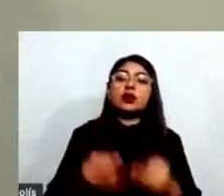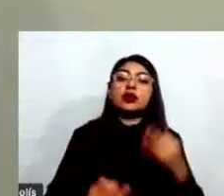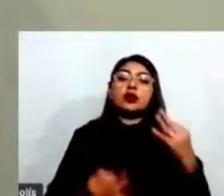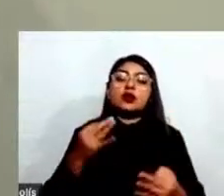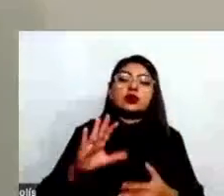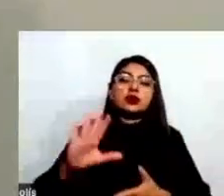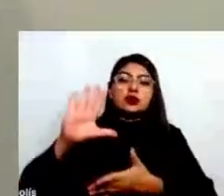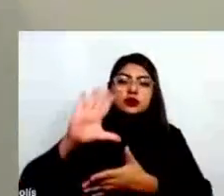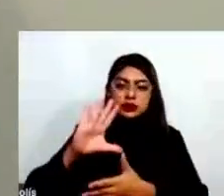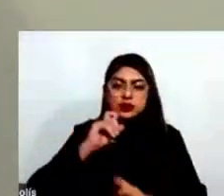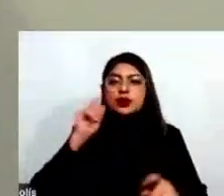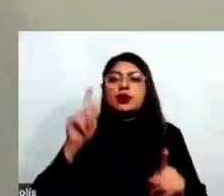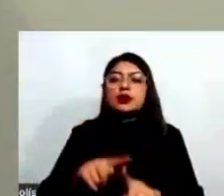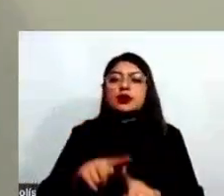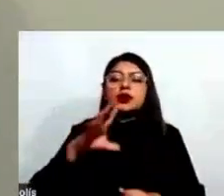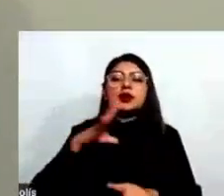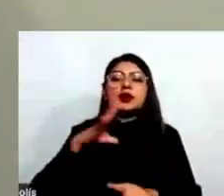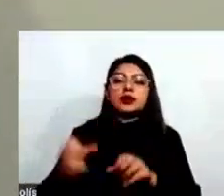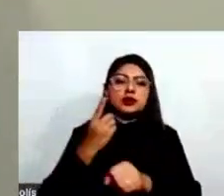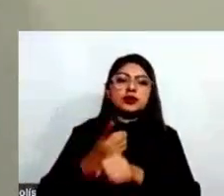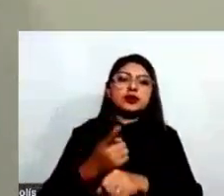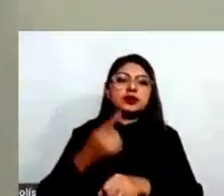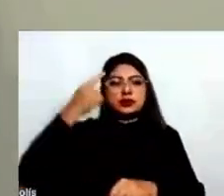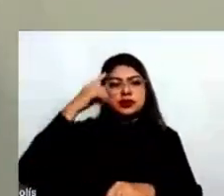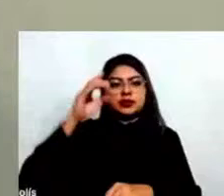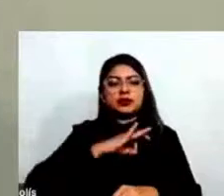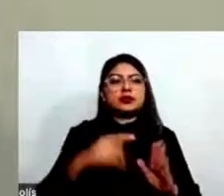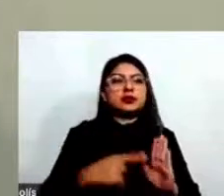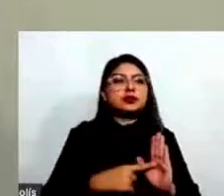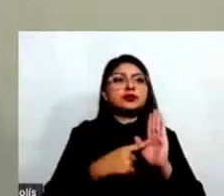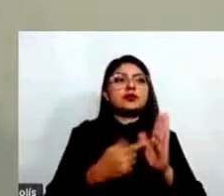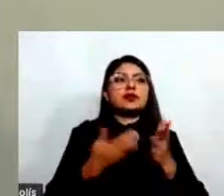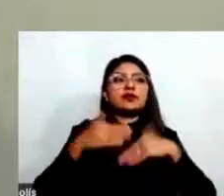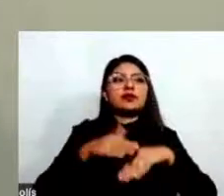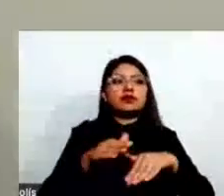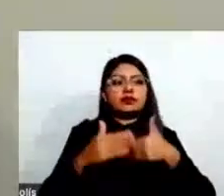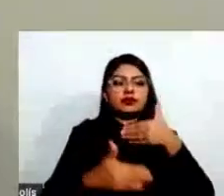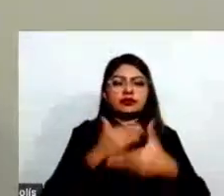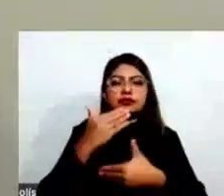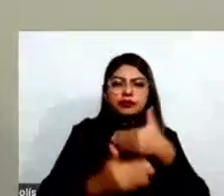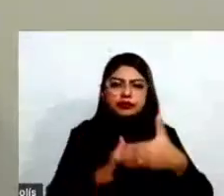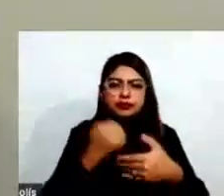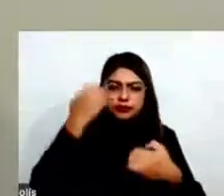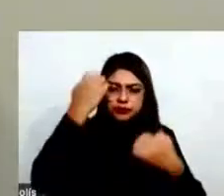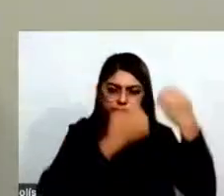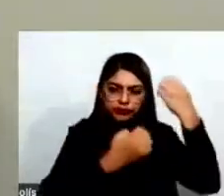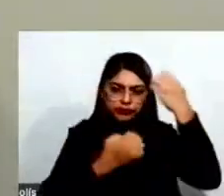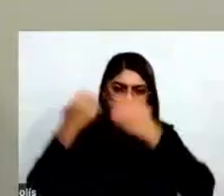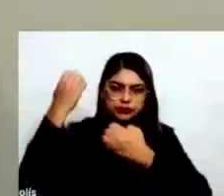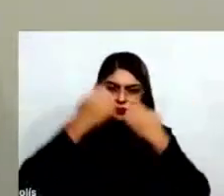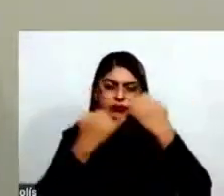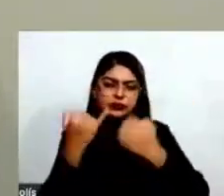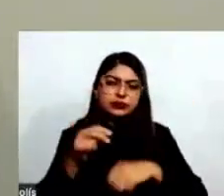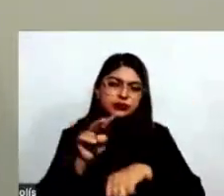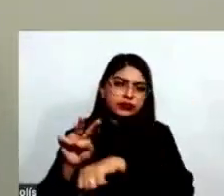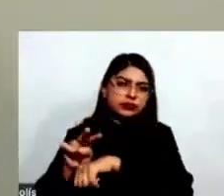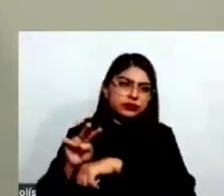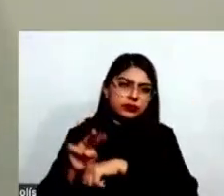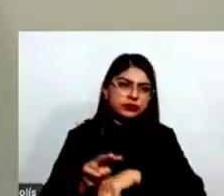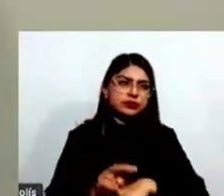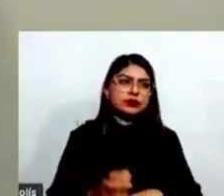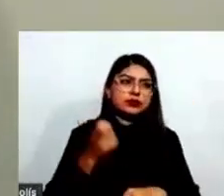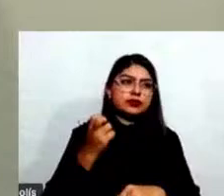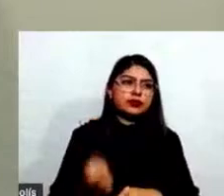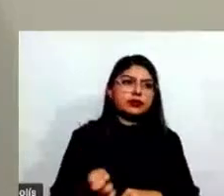la oportunidad de pronunciarse con respecto a los procedimientos de evaluación y de ratificación, no solamente de juezas y